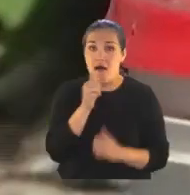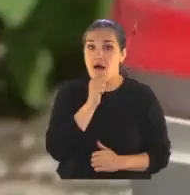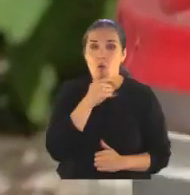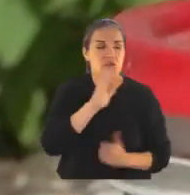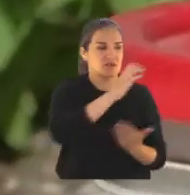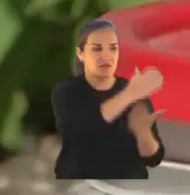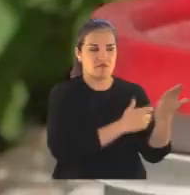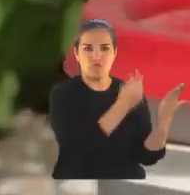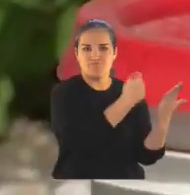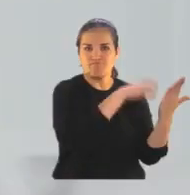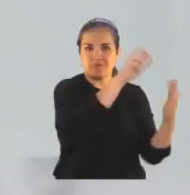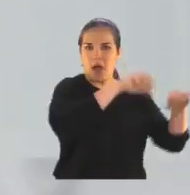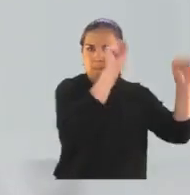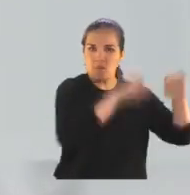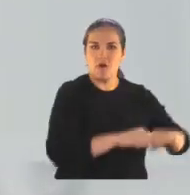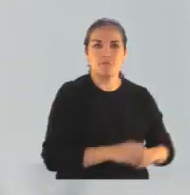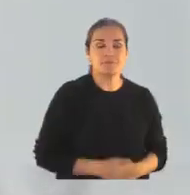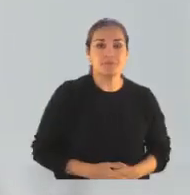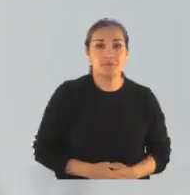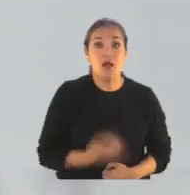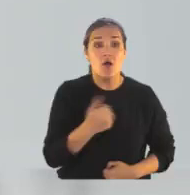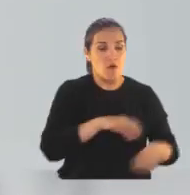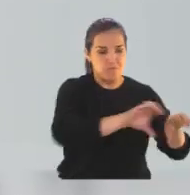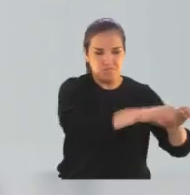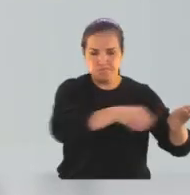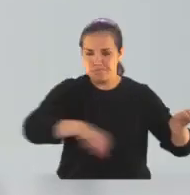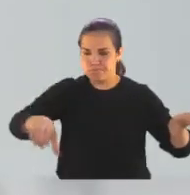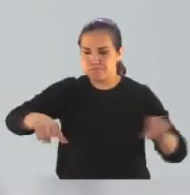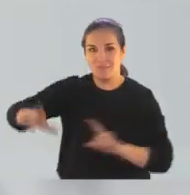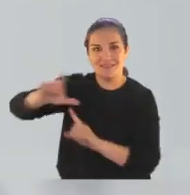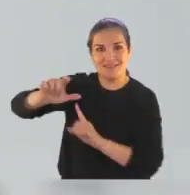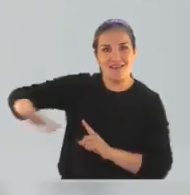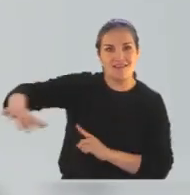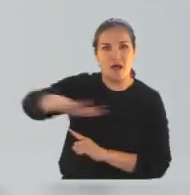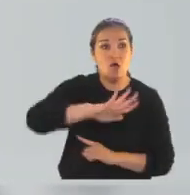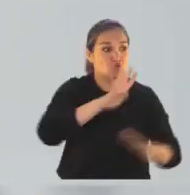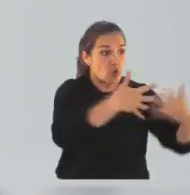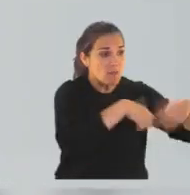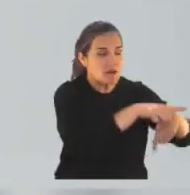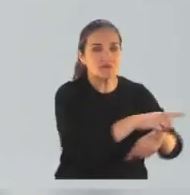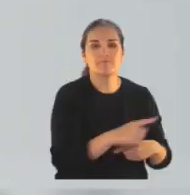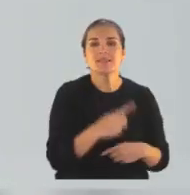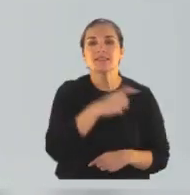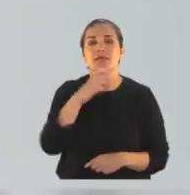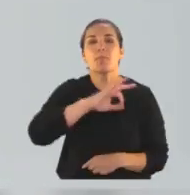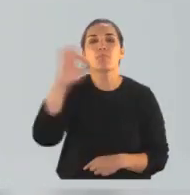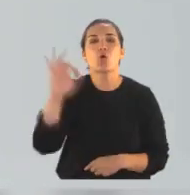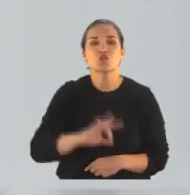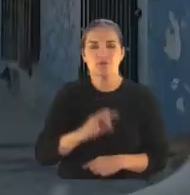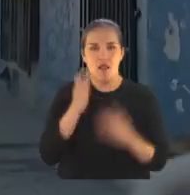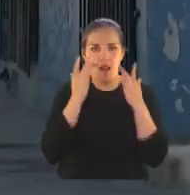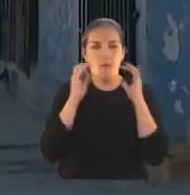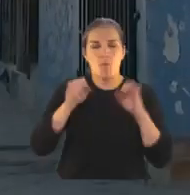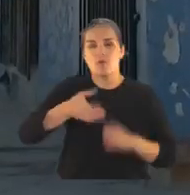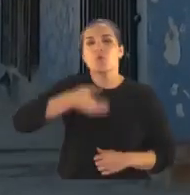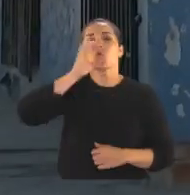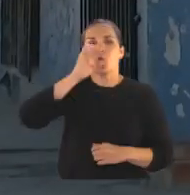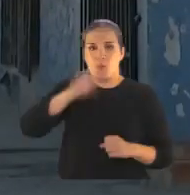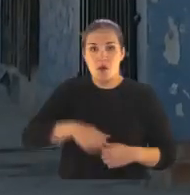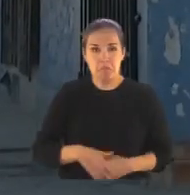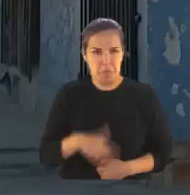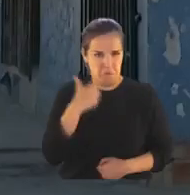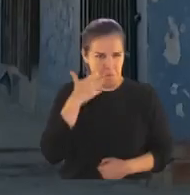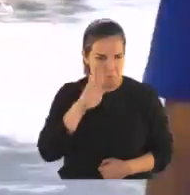certificó. El agua que suministra operadores de la sierra en Ciénaga es 100% apta para el consumo humano. Hicimos la tarea